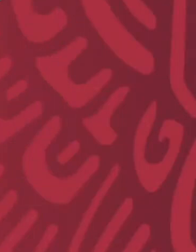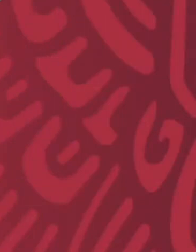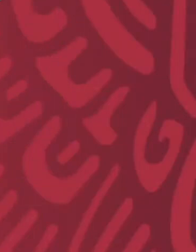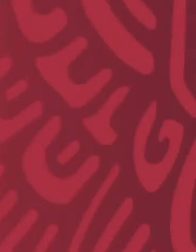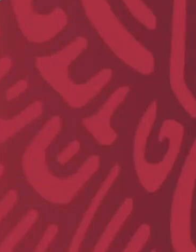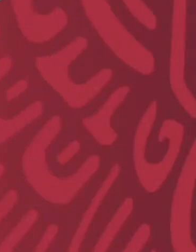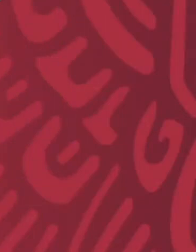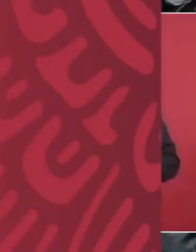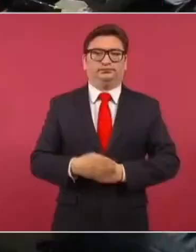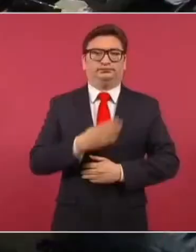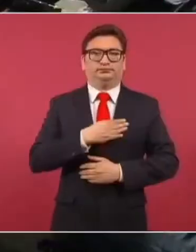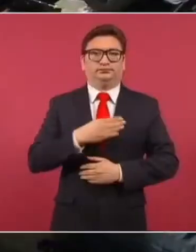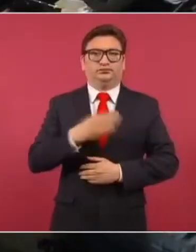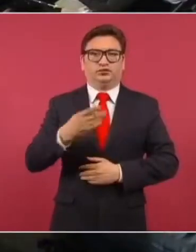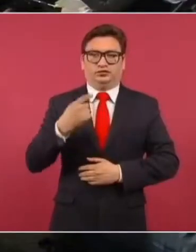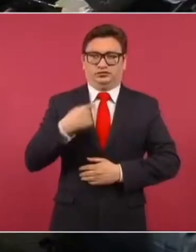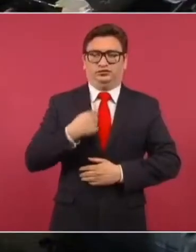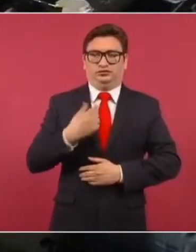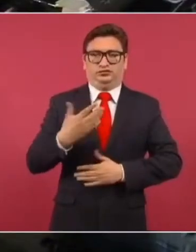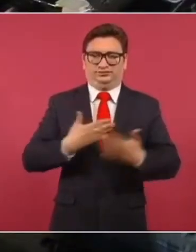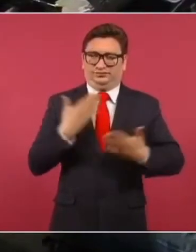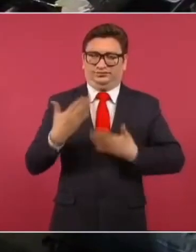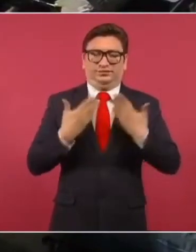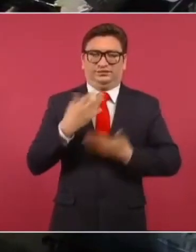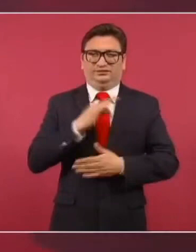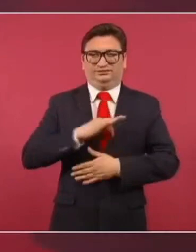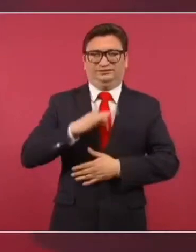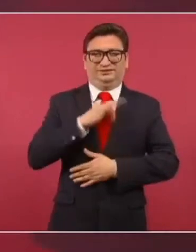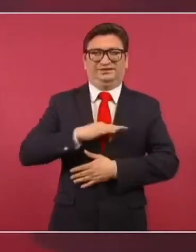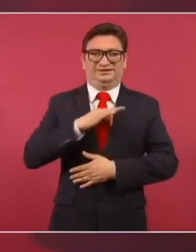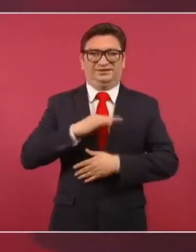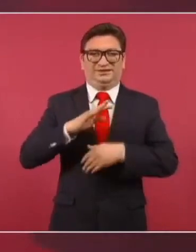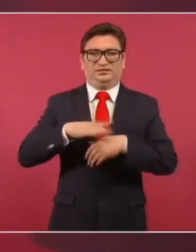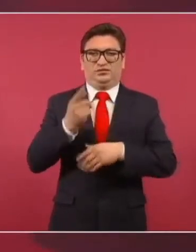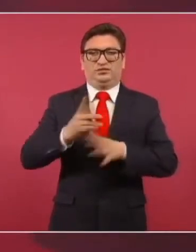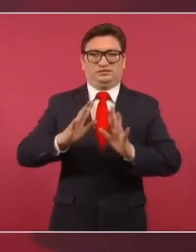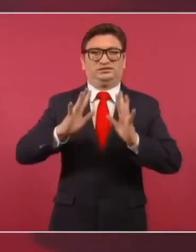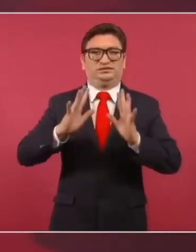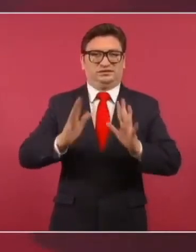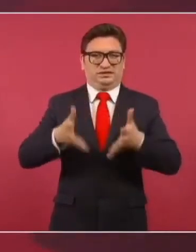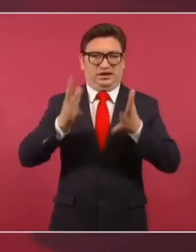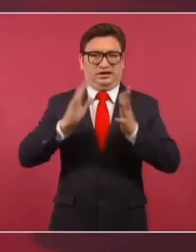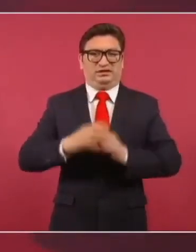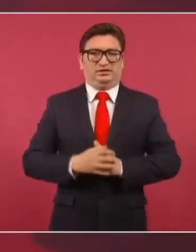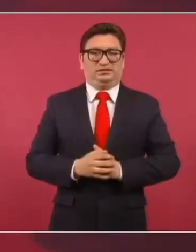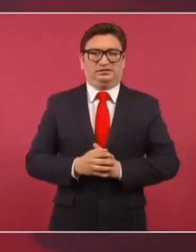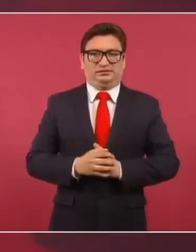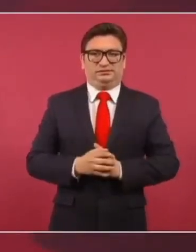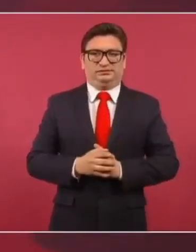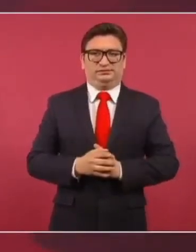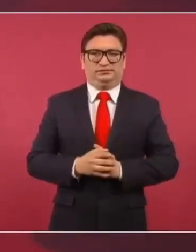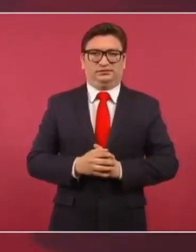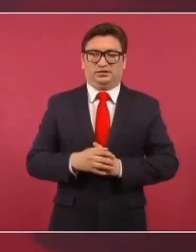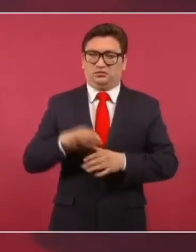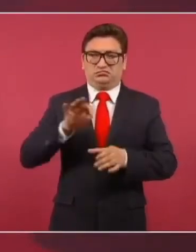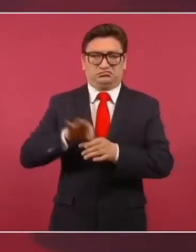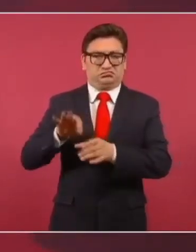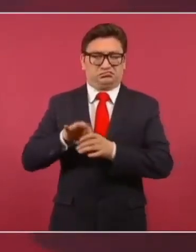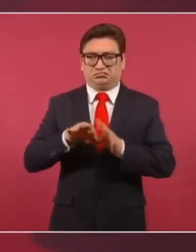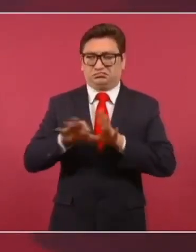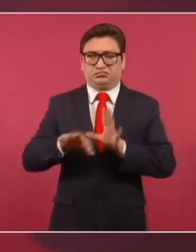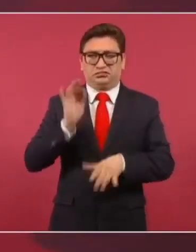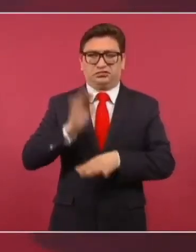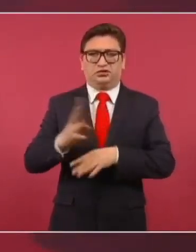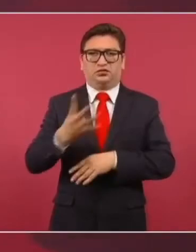sorteo. Bueno, yo celebro que ya se haya llevado a cabo esta elección de